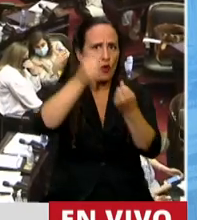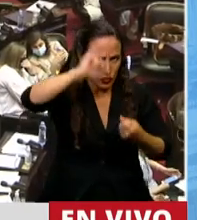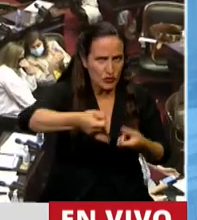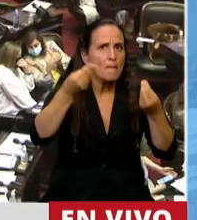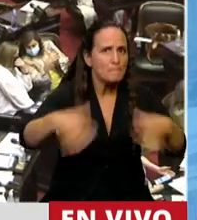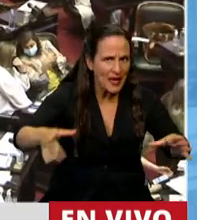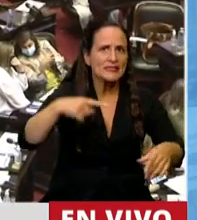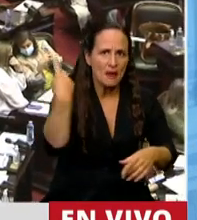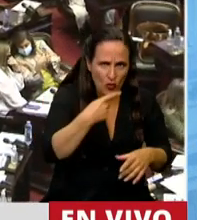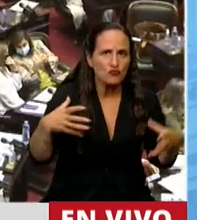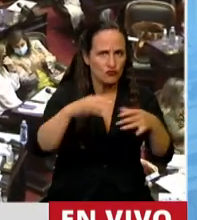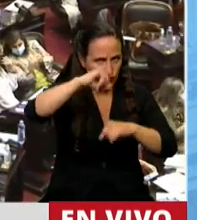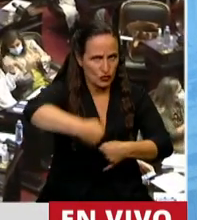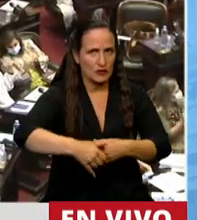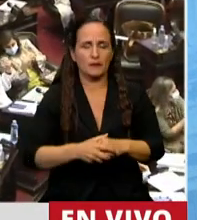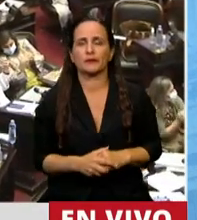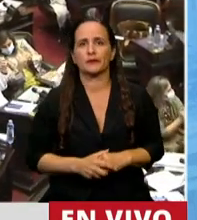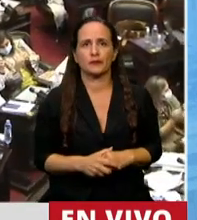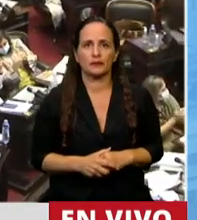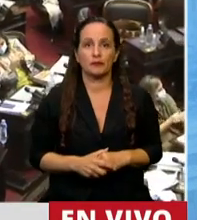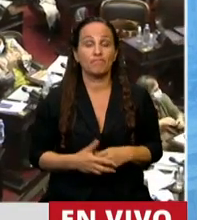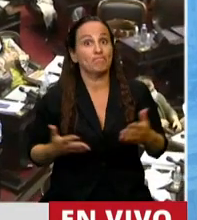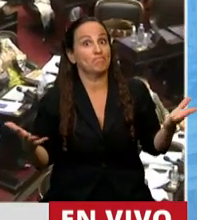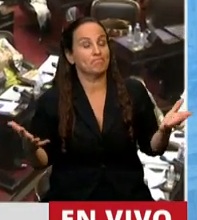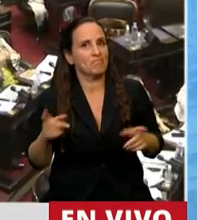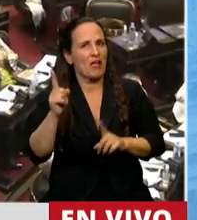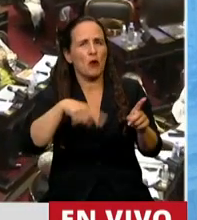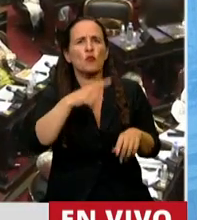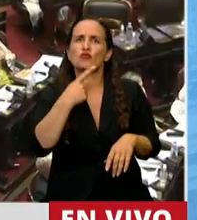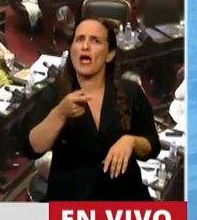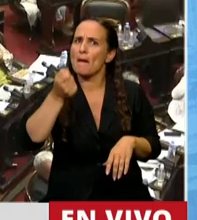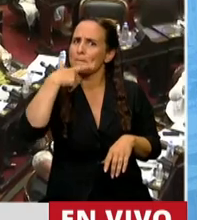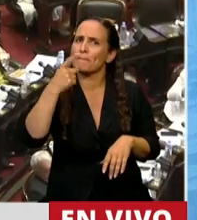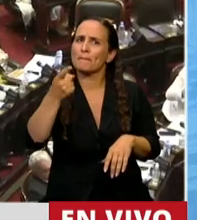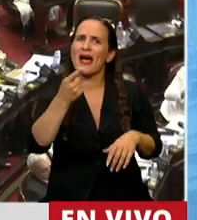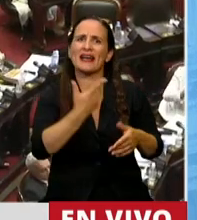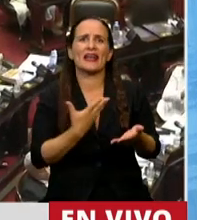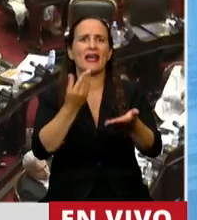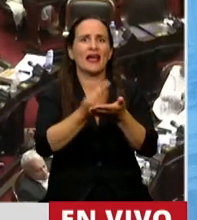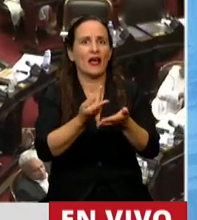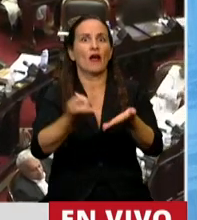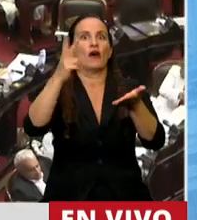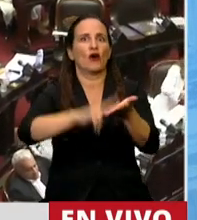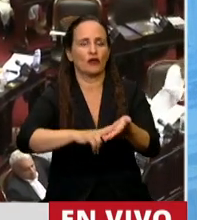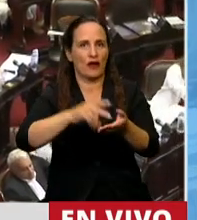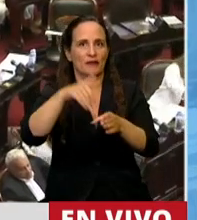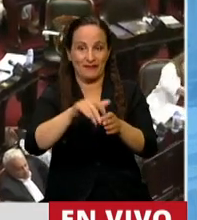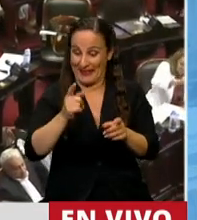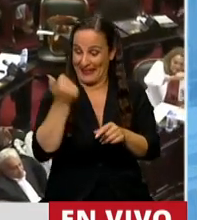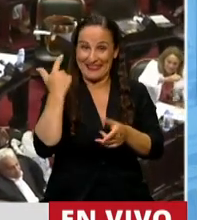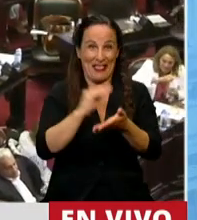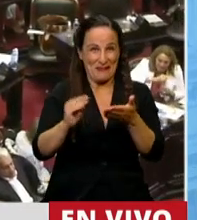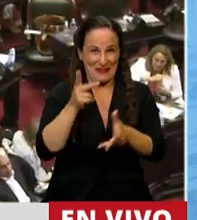Y es raro que algunos se acuerden de que Macri es el primer presidente en no reelegir, tiene razón un diputado